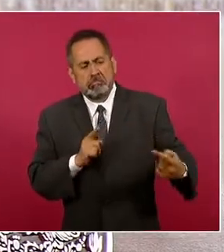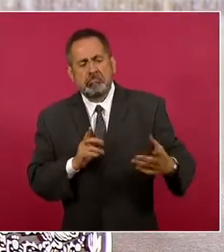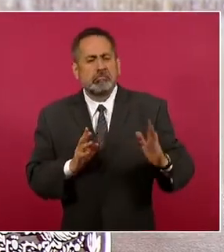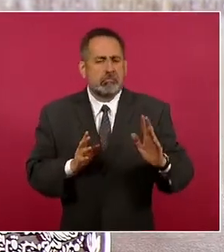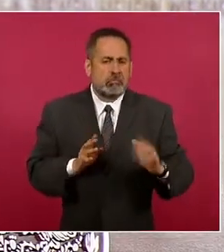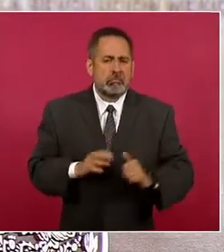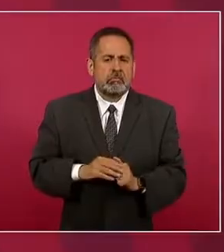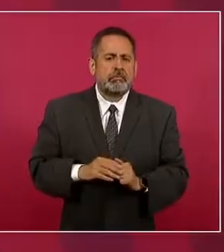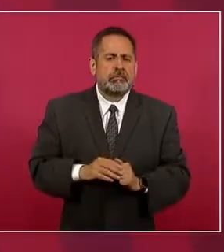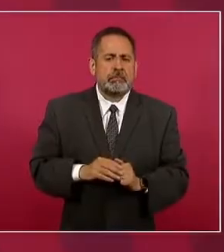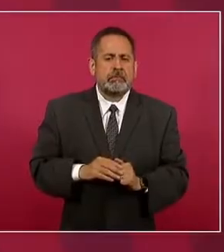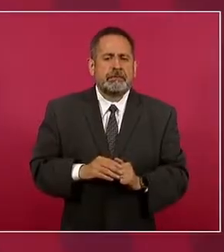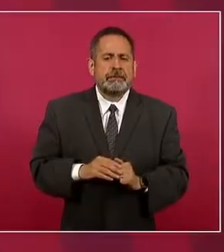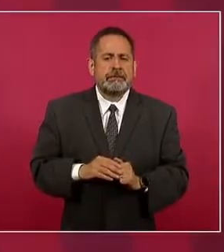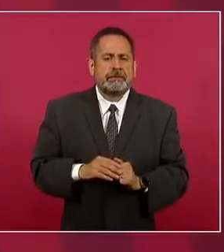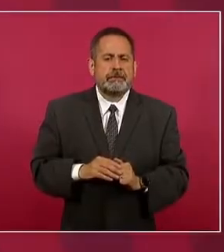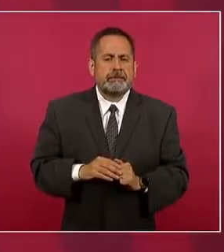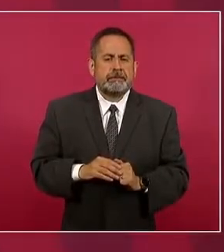Y